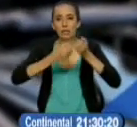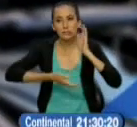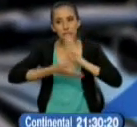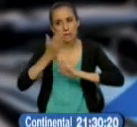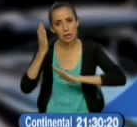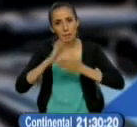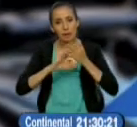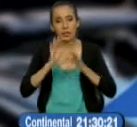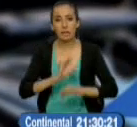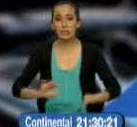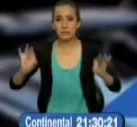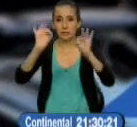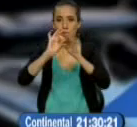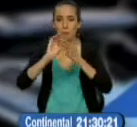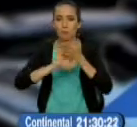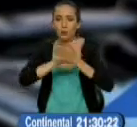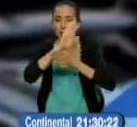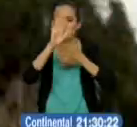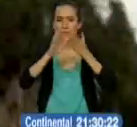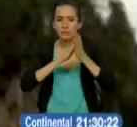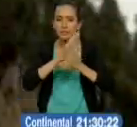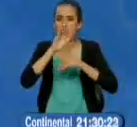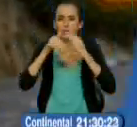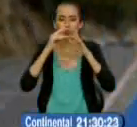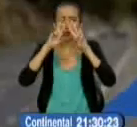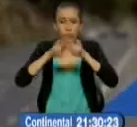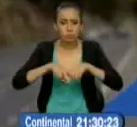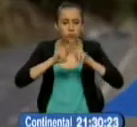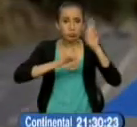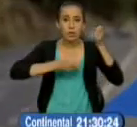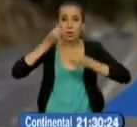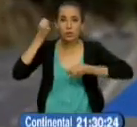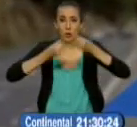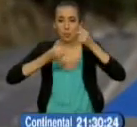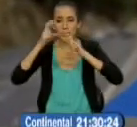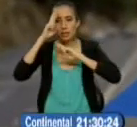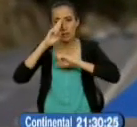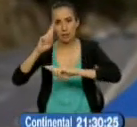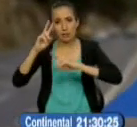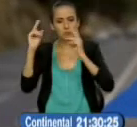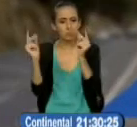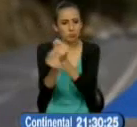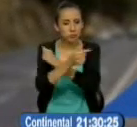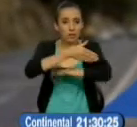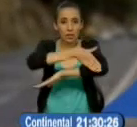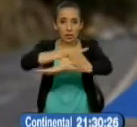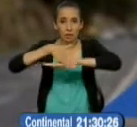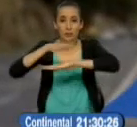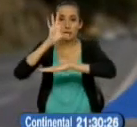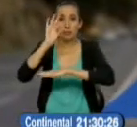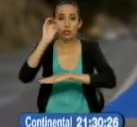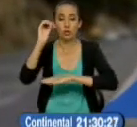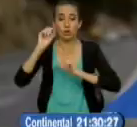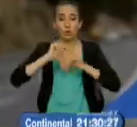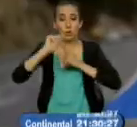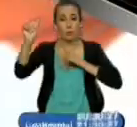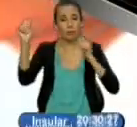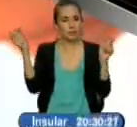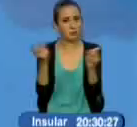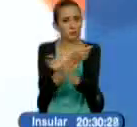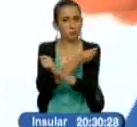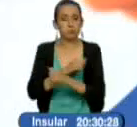importante revisar el estado mecánico del vehículo, respetar los índices de velocidad. En las vías periféricas es de 90 kilómetros por